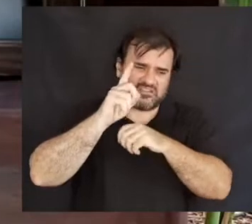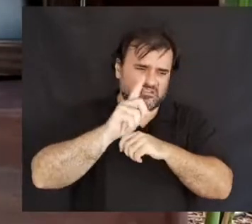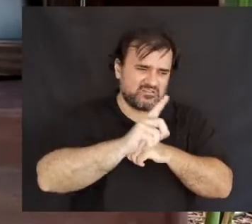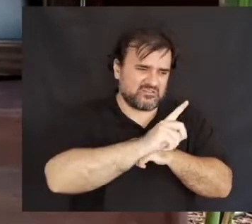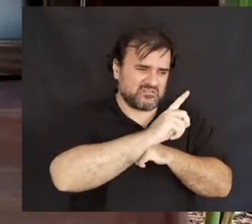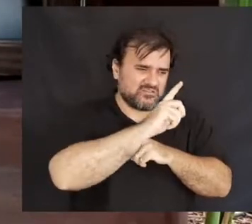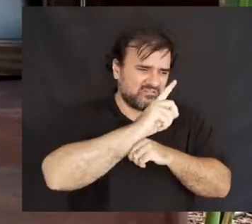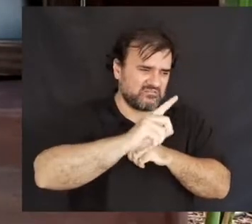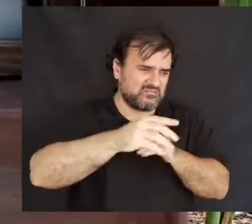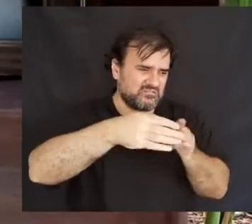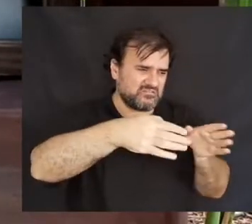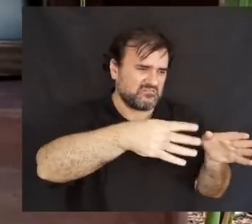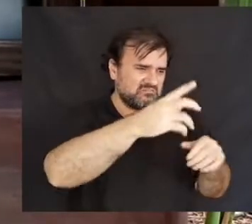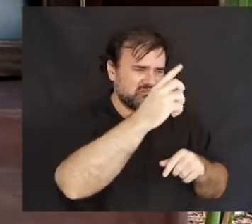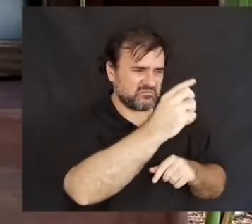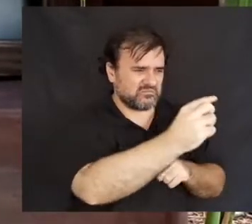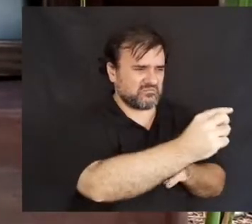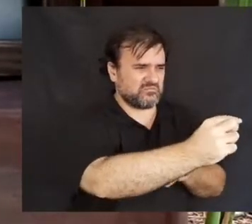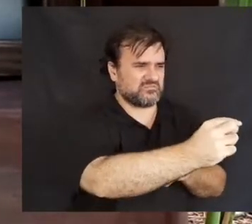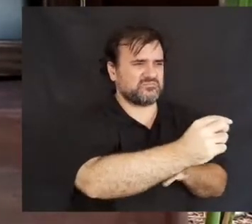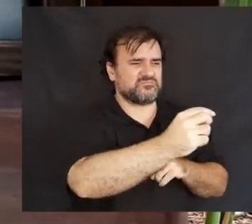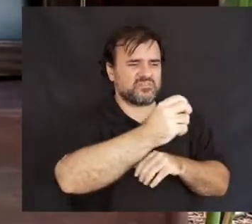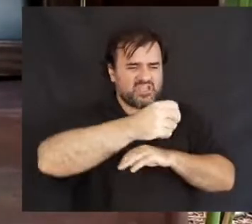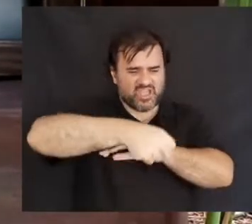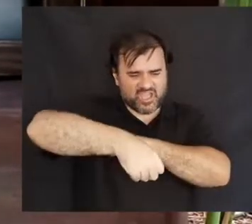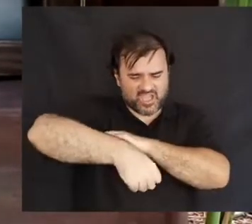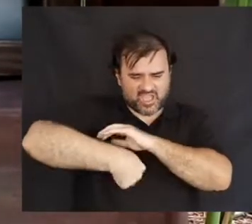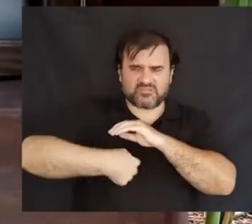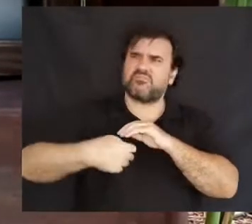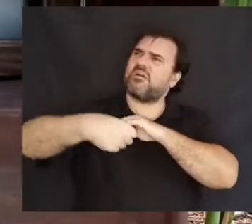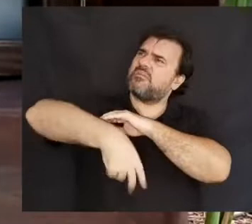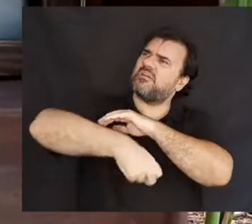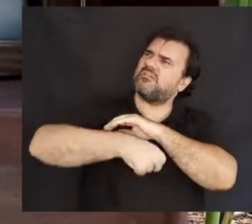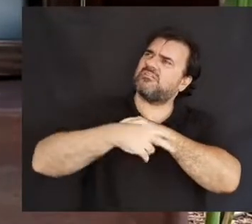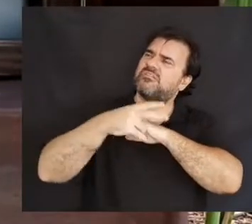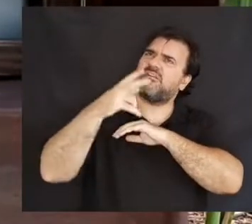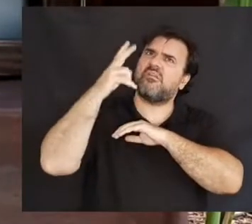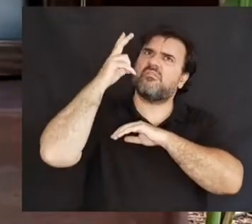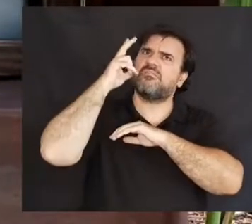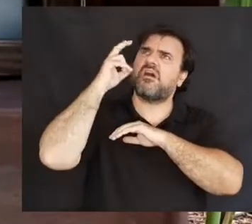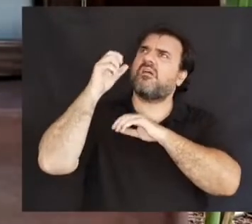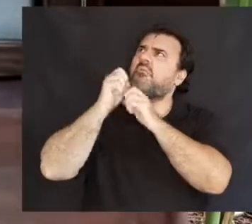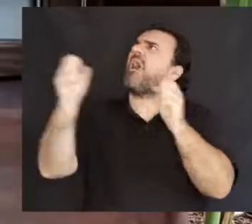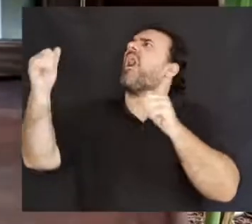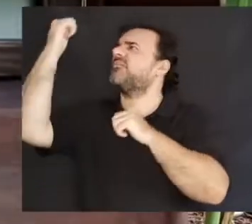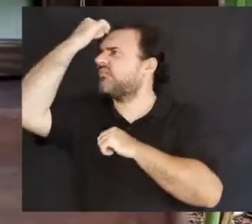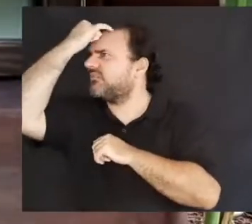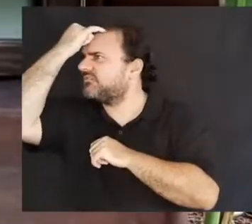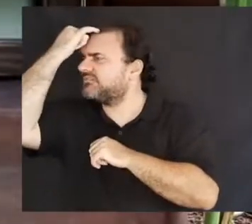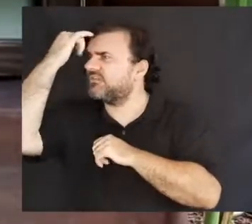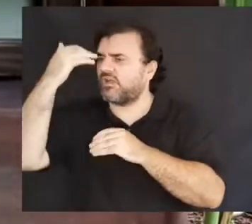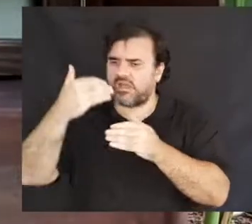sin estrellas. A eso de la medianoche me pareció escuchar un mugir doloroso. Al